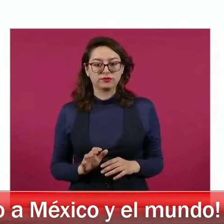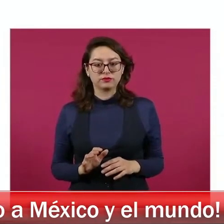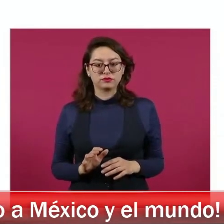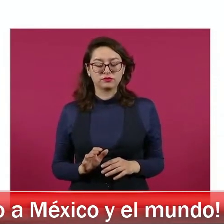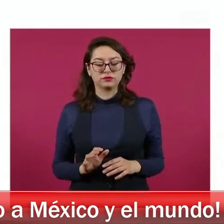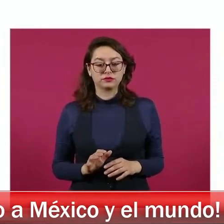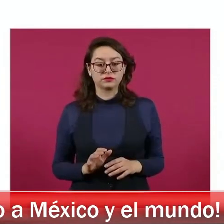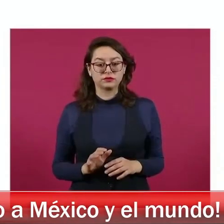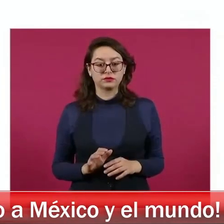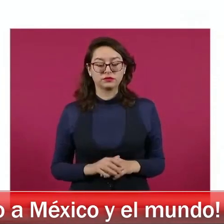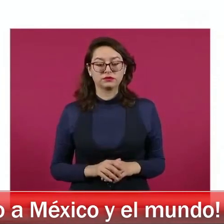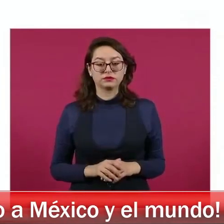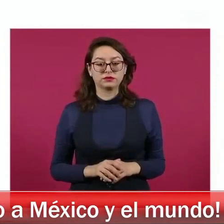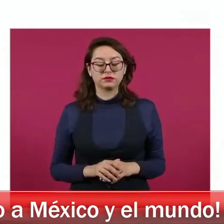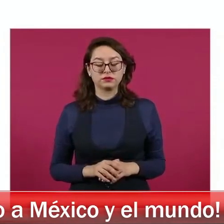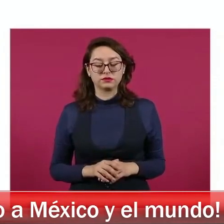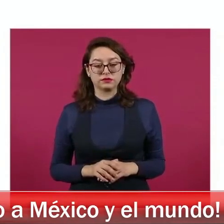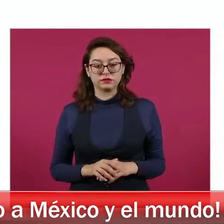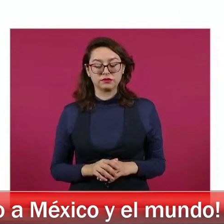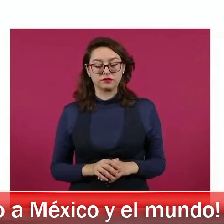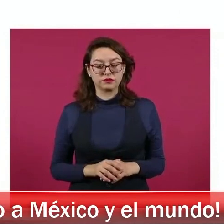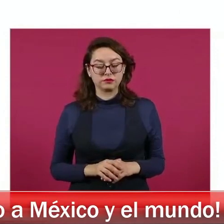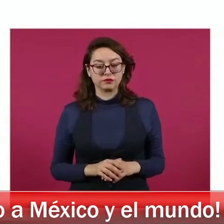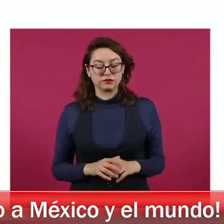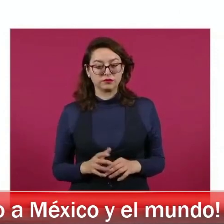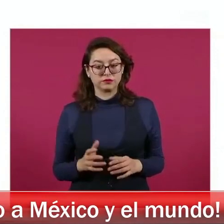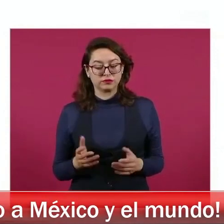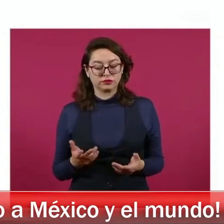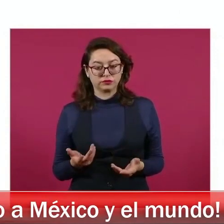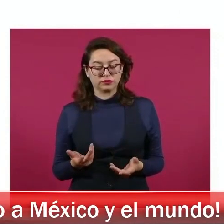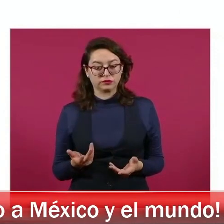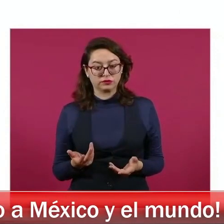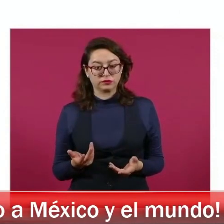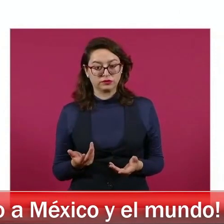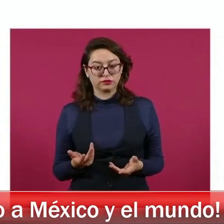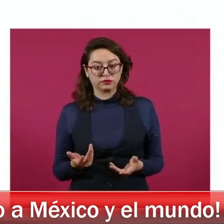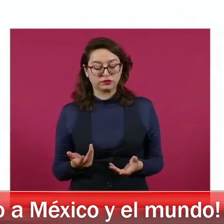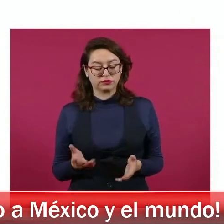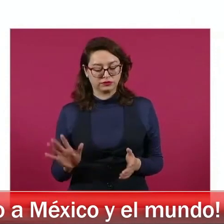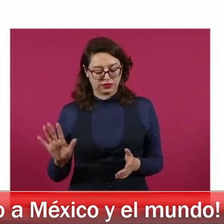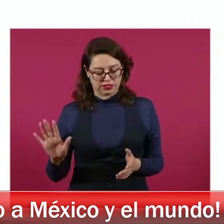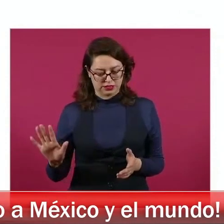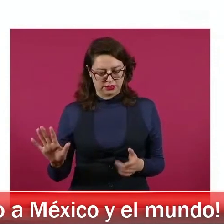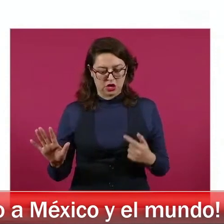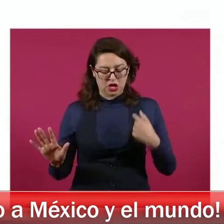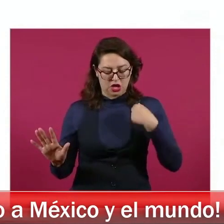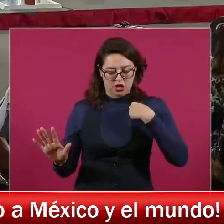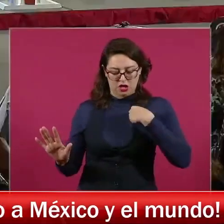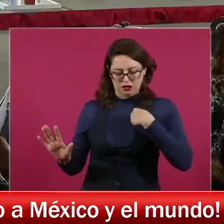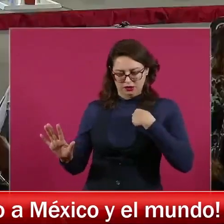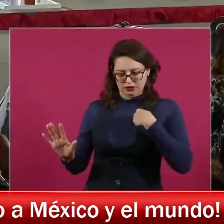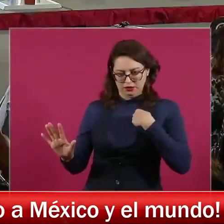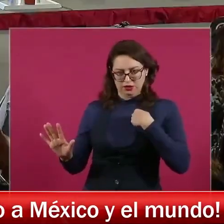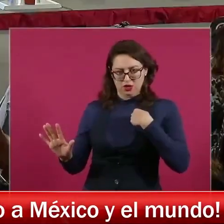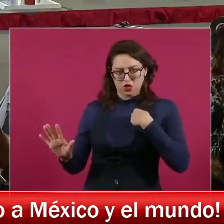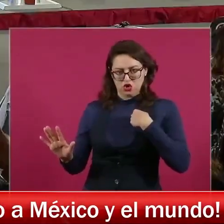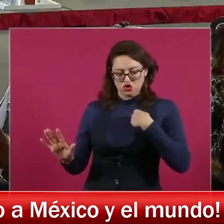yo lo que sostuve es que ella